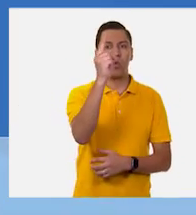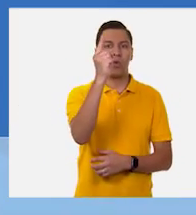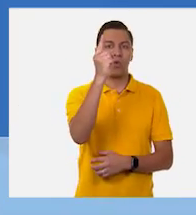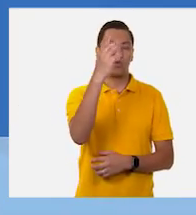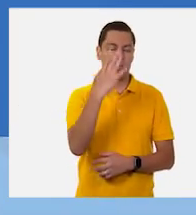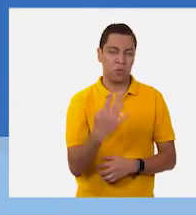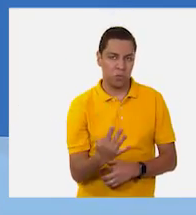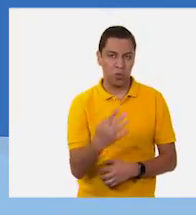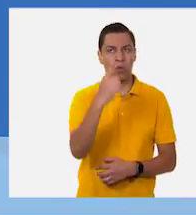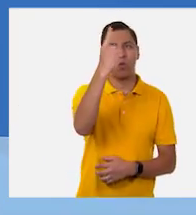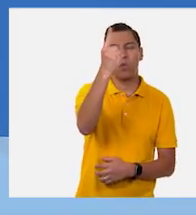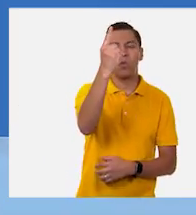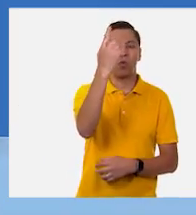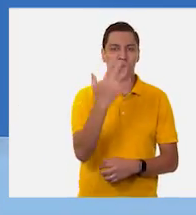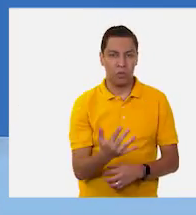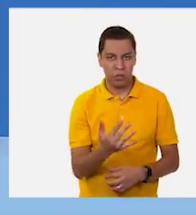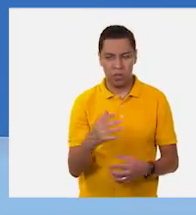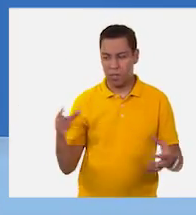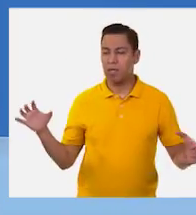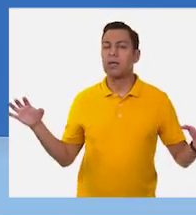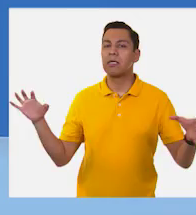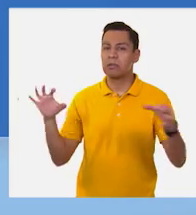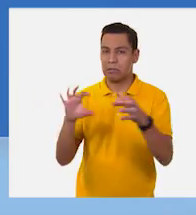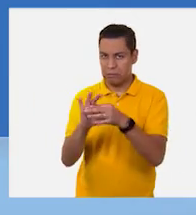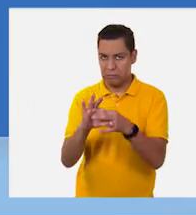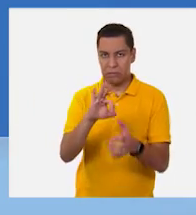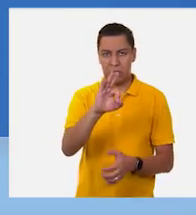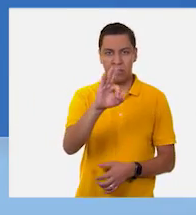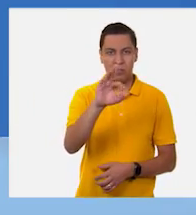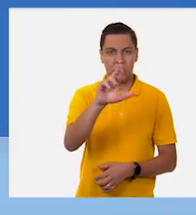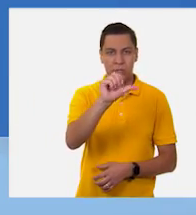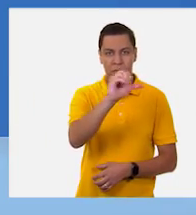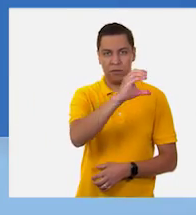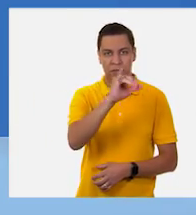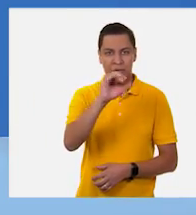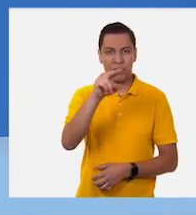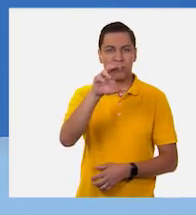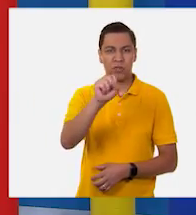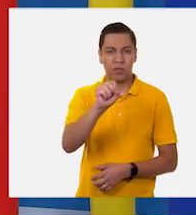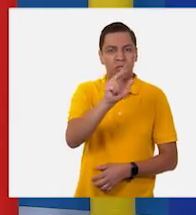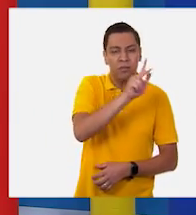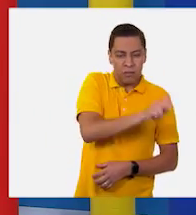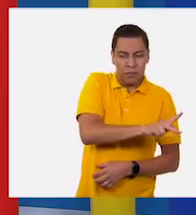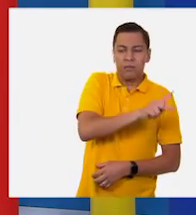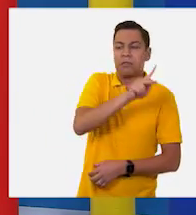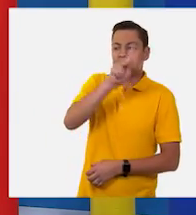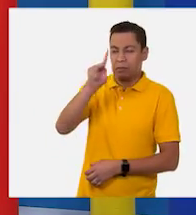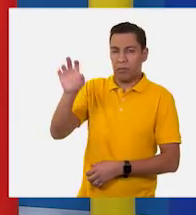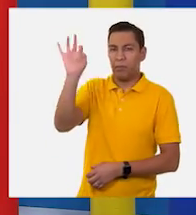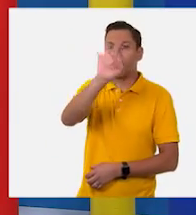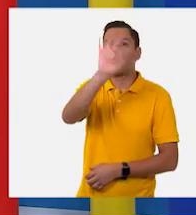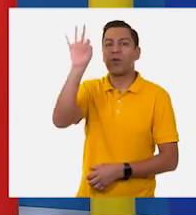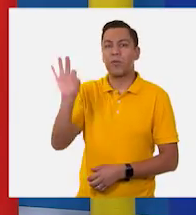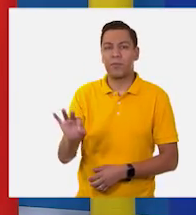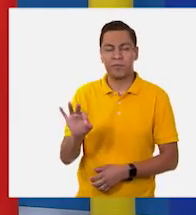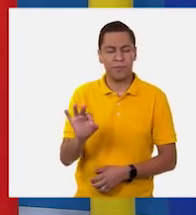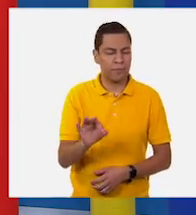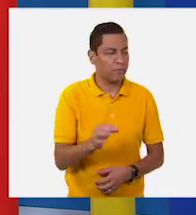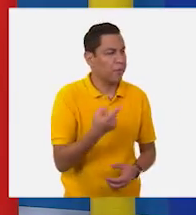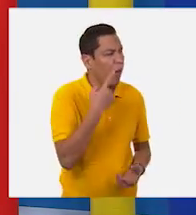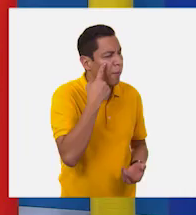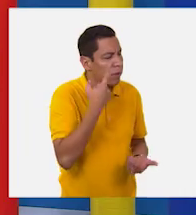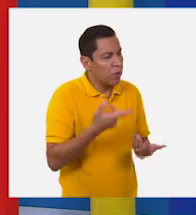los porcentajes como las fracciones son proporcionales. A ver, ¿me podrías dar un